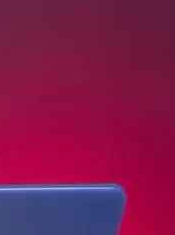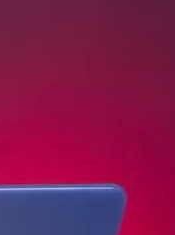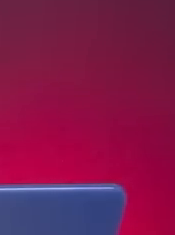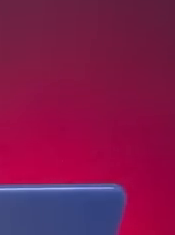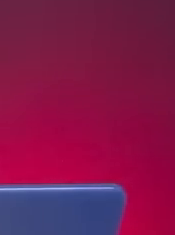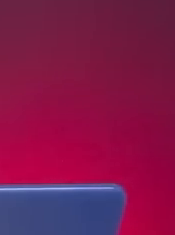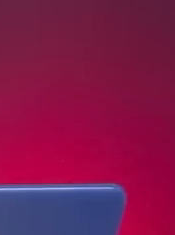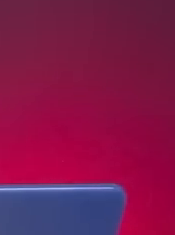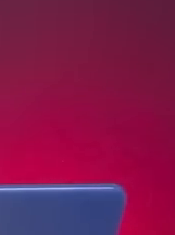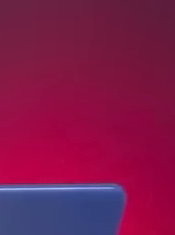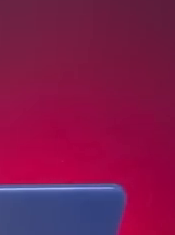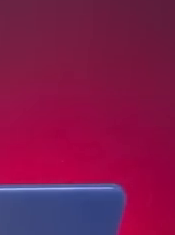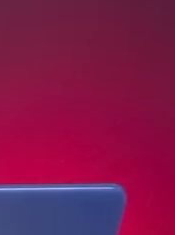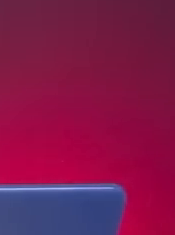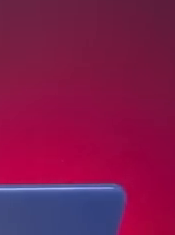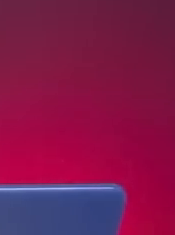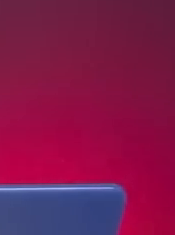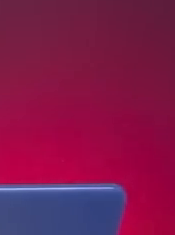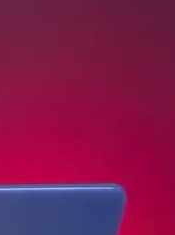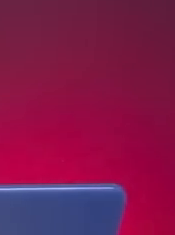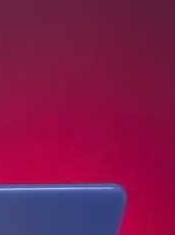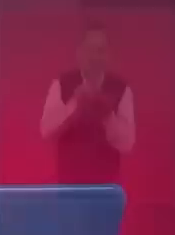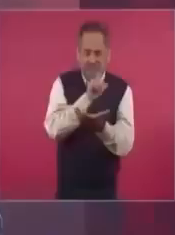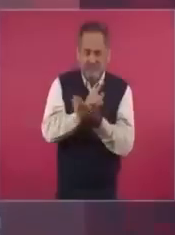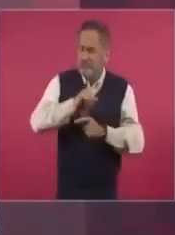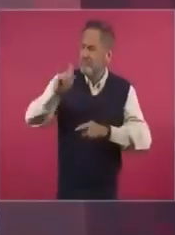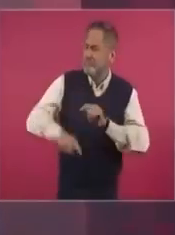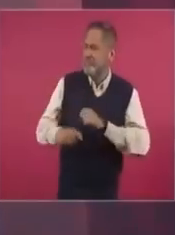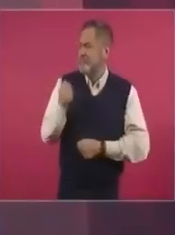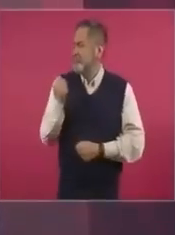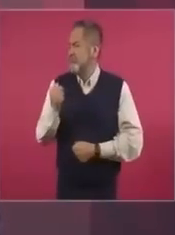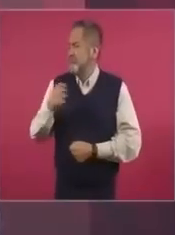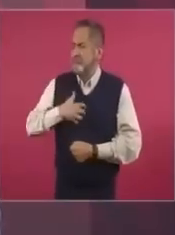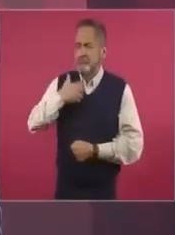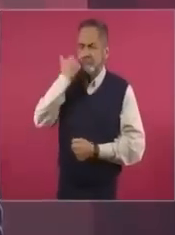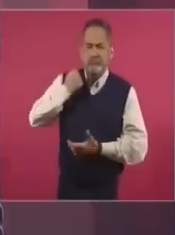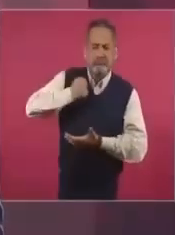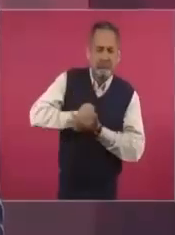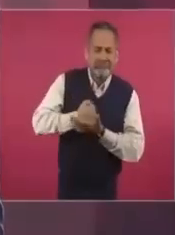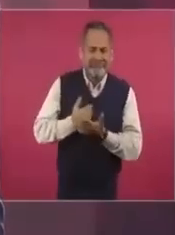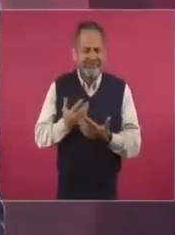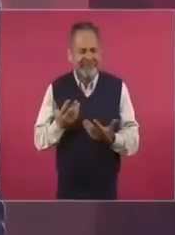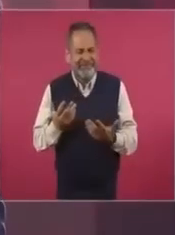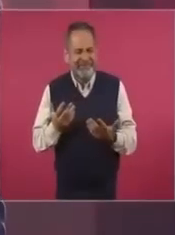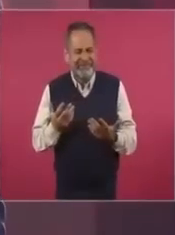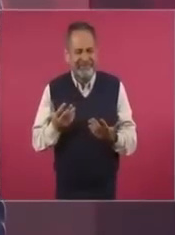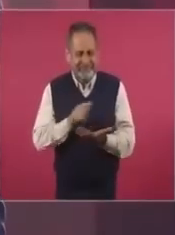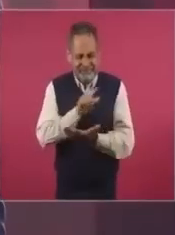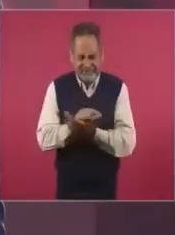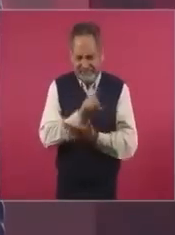países que son no solamente aliados, son también principales socios comerciales, sino que también